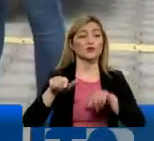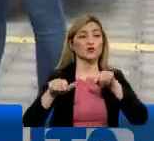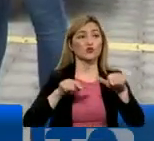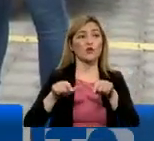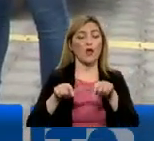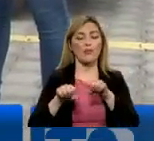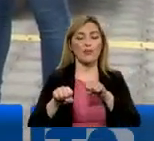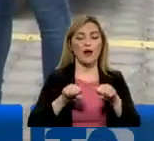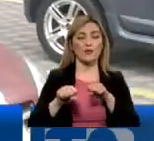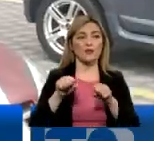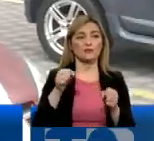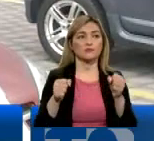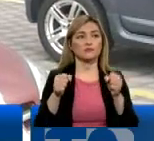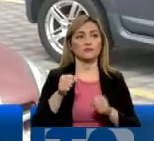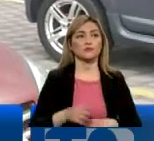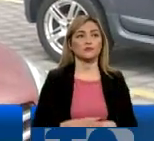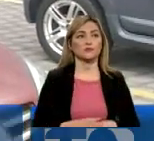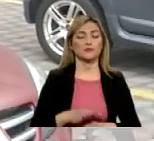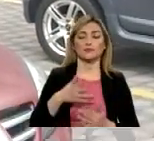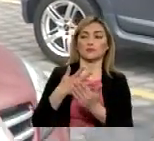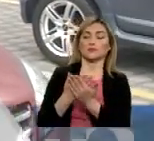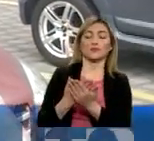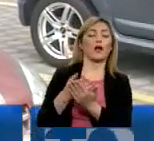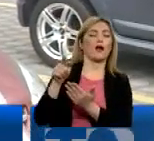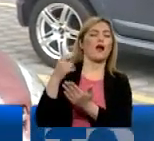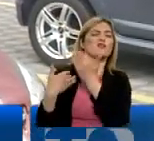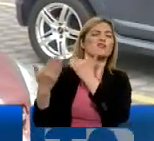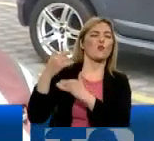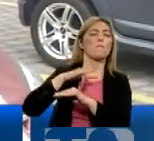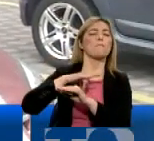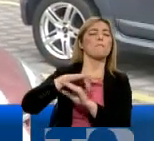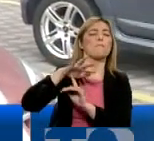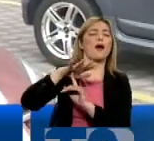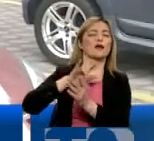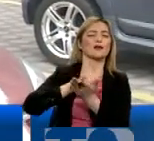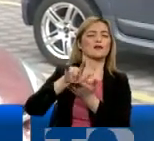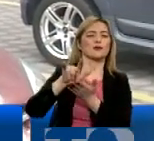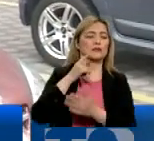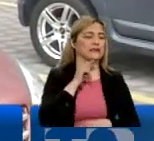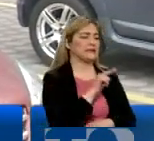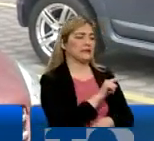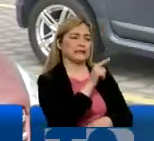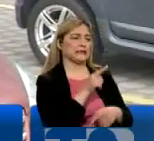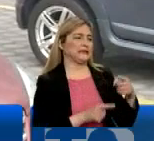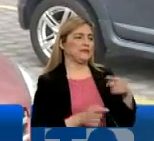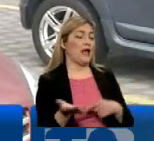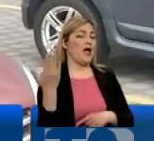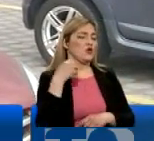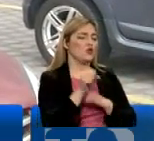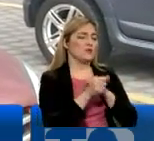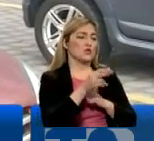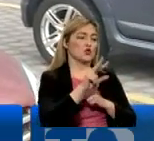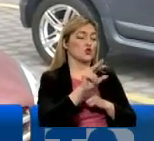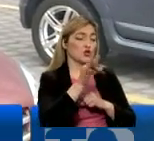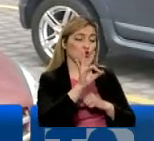los trámites de su vehículo acerca de al bicentenario y me indicaron que no puedan matricular el vehículo ya que debía haber pasado la